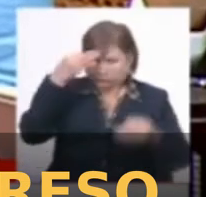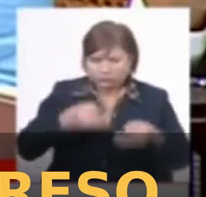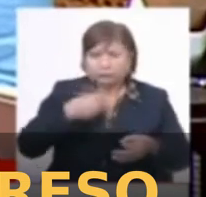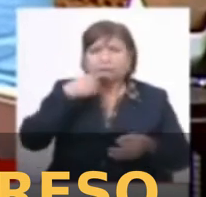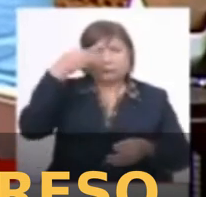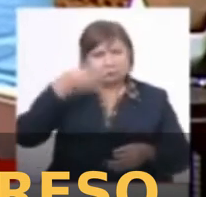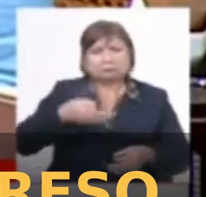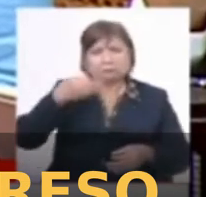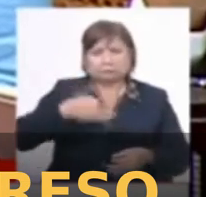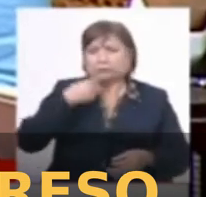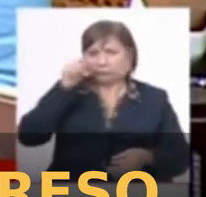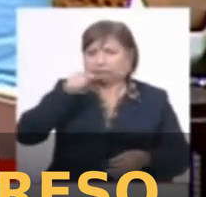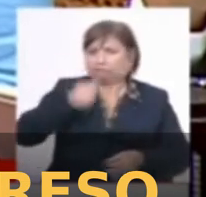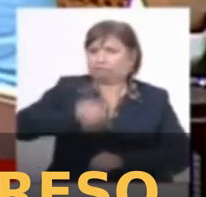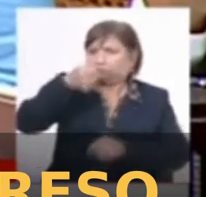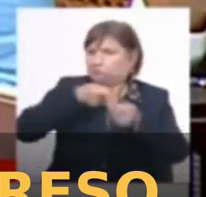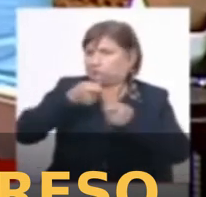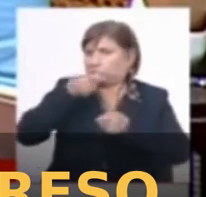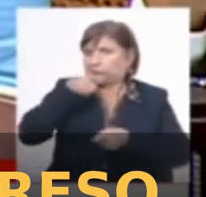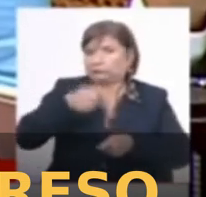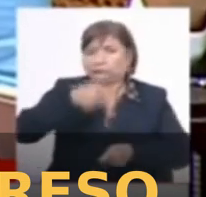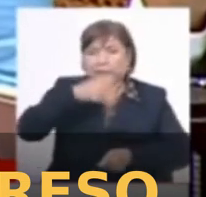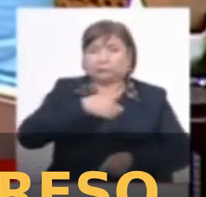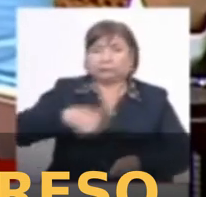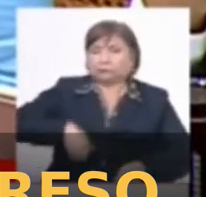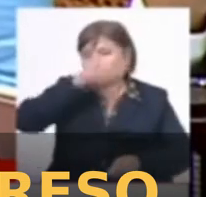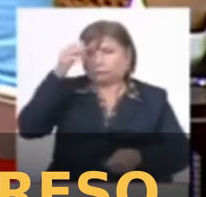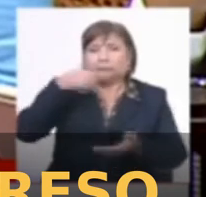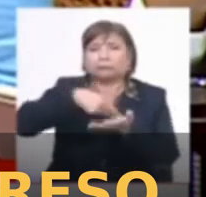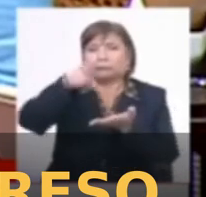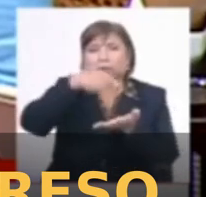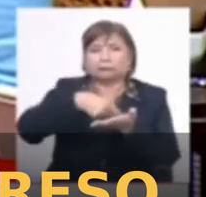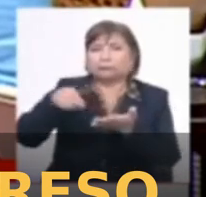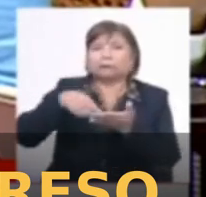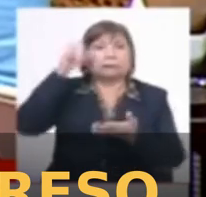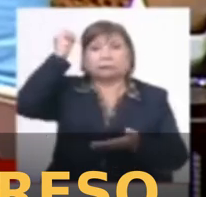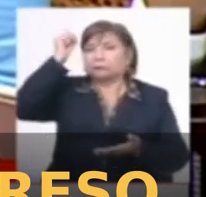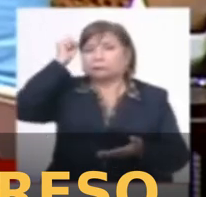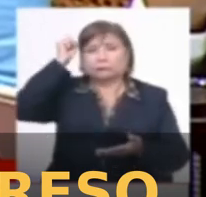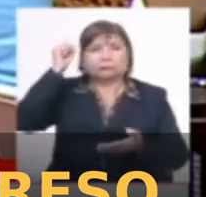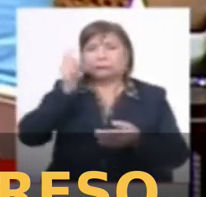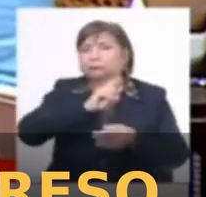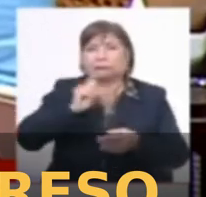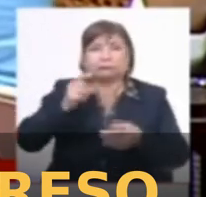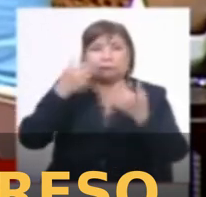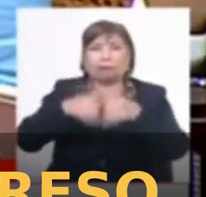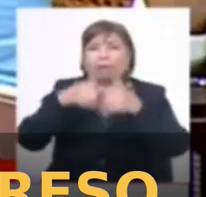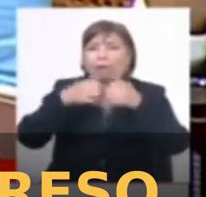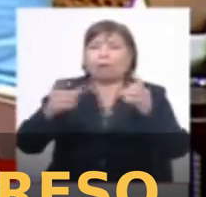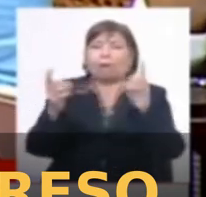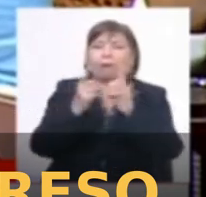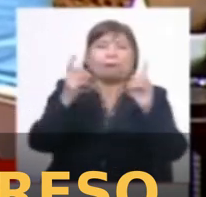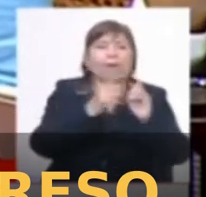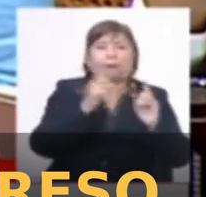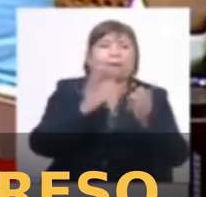decir que él es el cabecilla y que él es aquel que da las órdenes, porque sus sobrinos no llevaban empresarios a que se vean con él